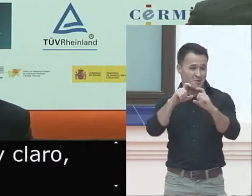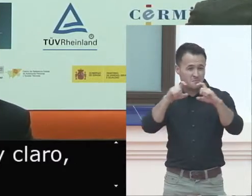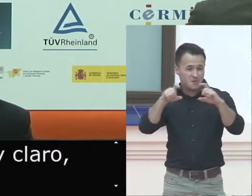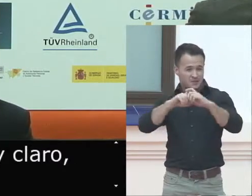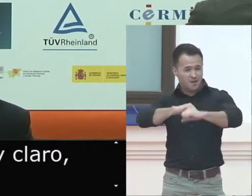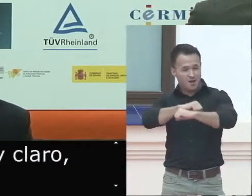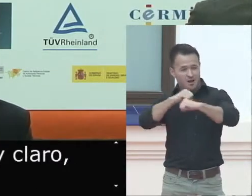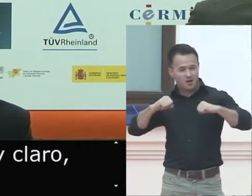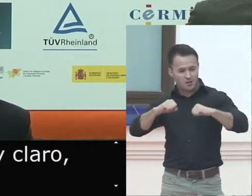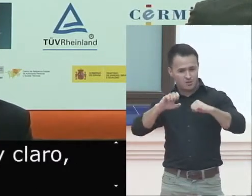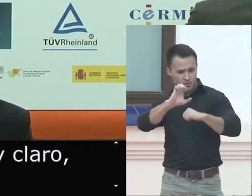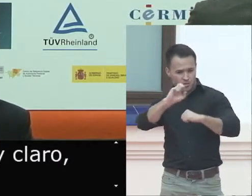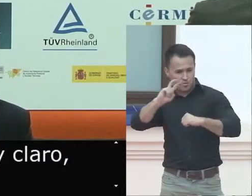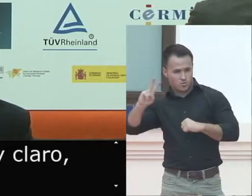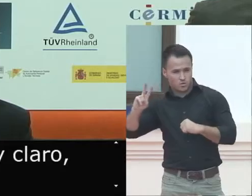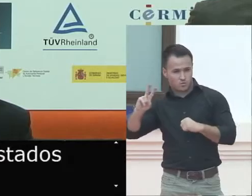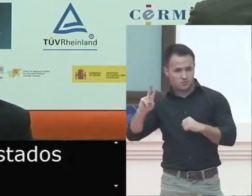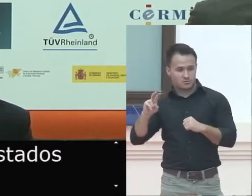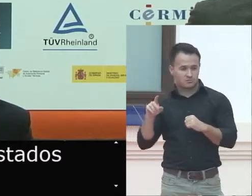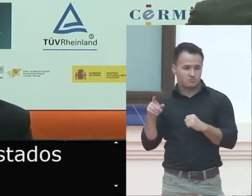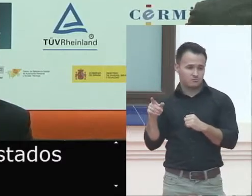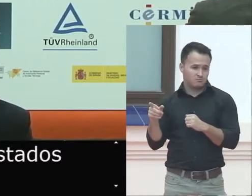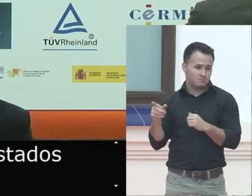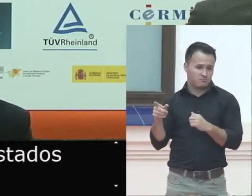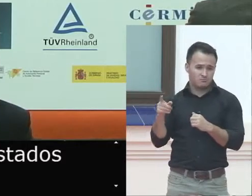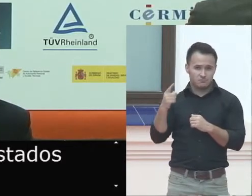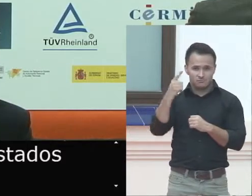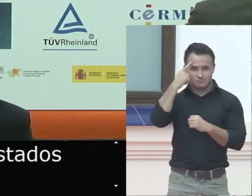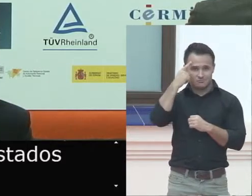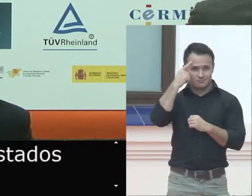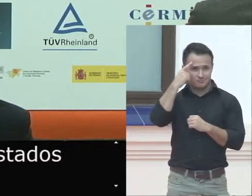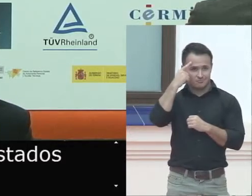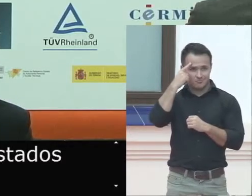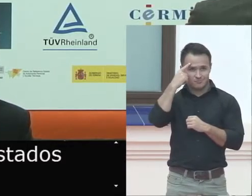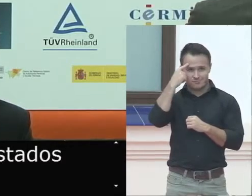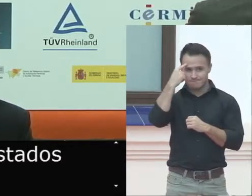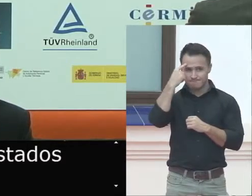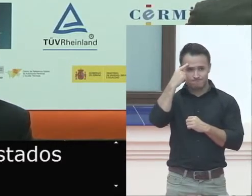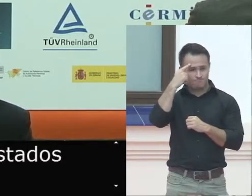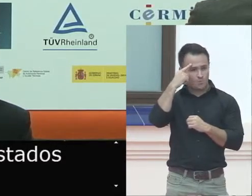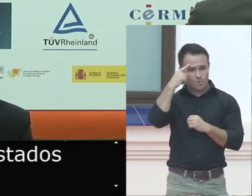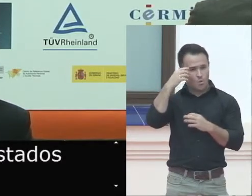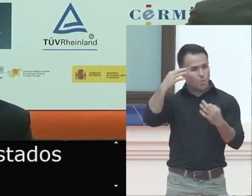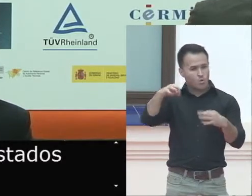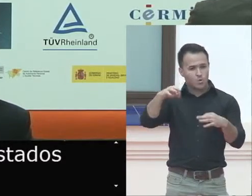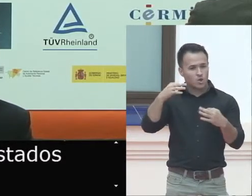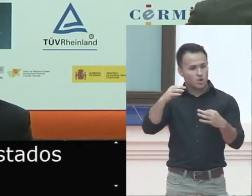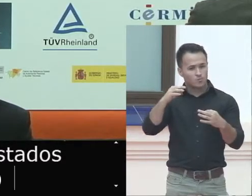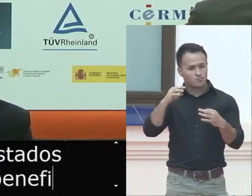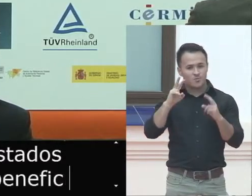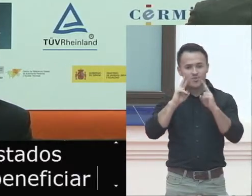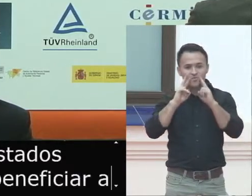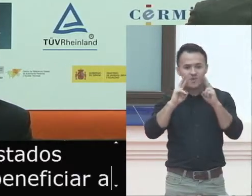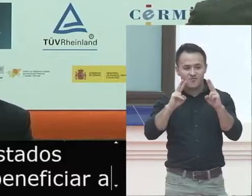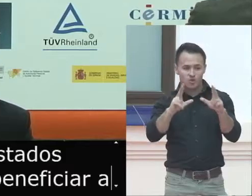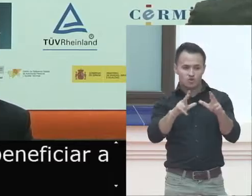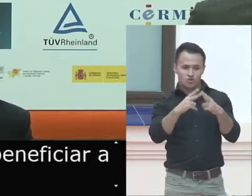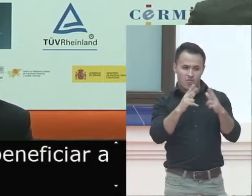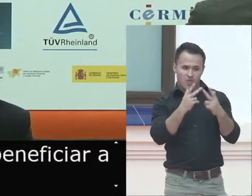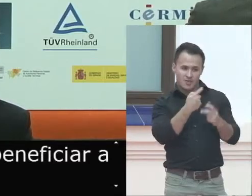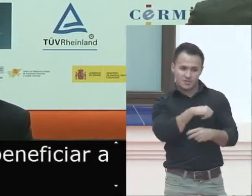empresas de Estados Unidos no tienen más en mente que beneficiar a la sociedad